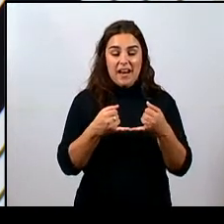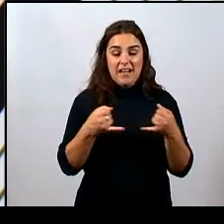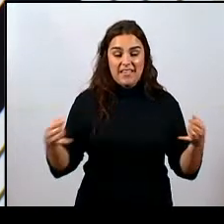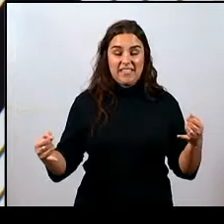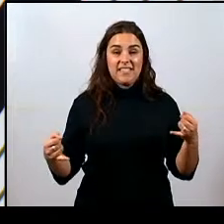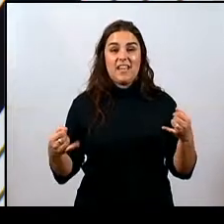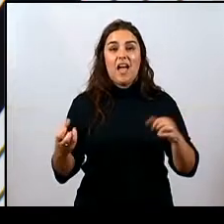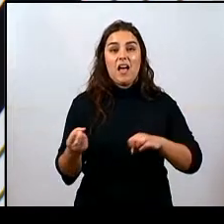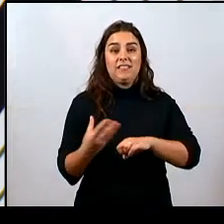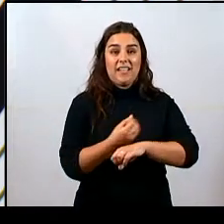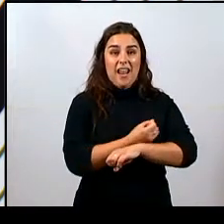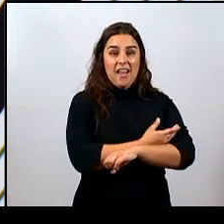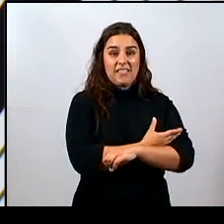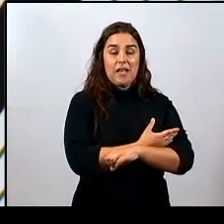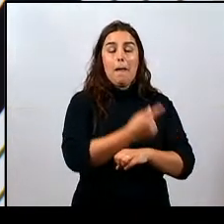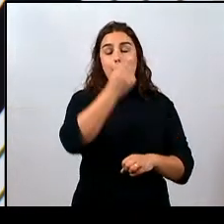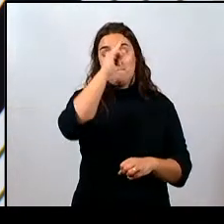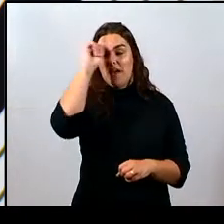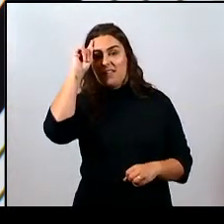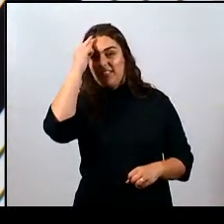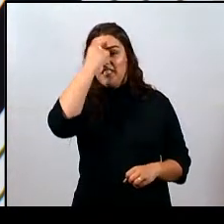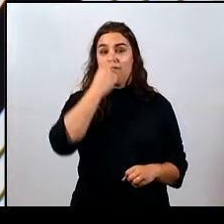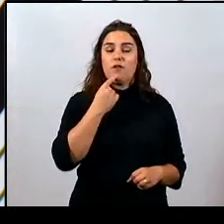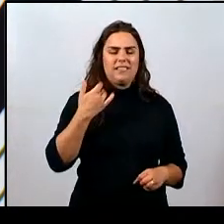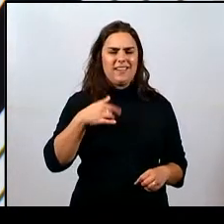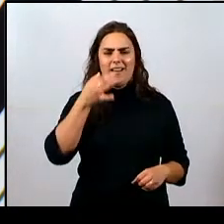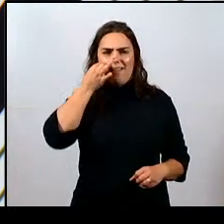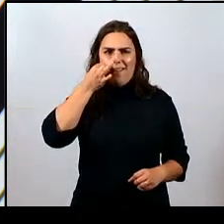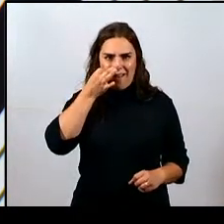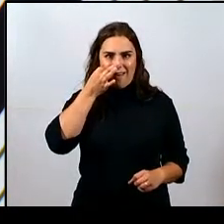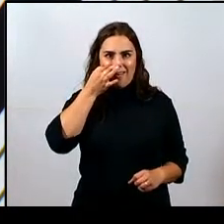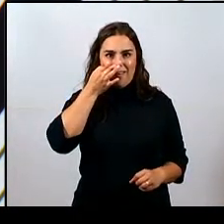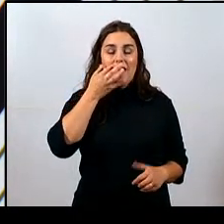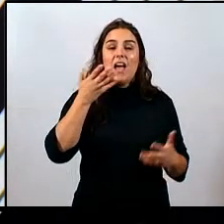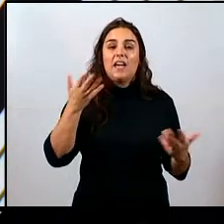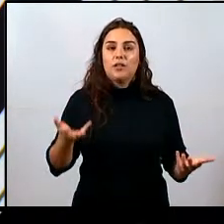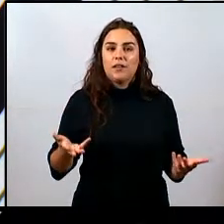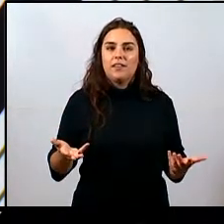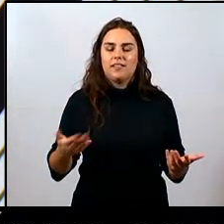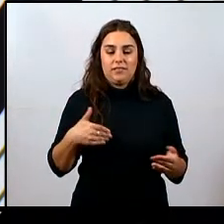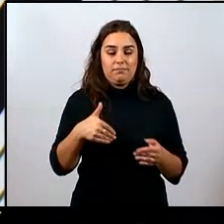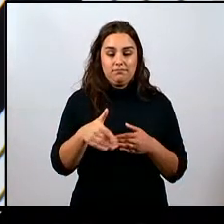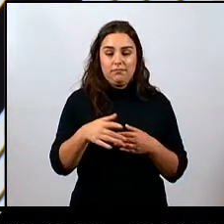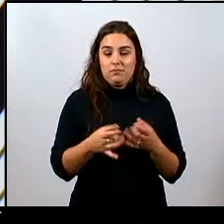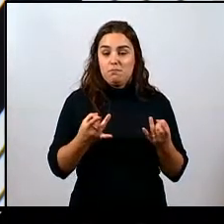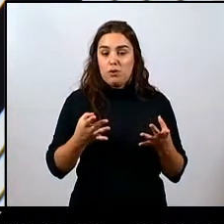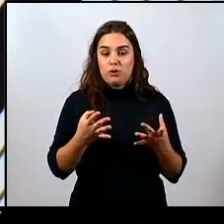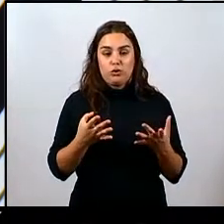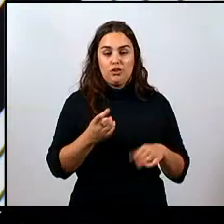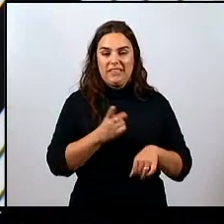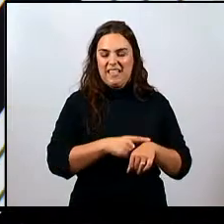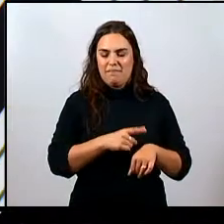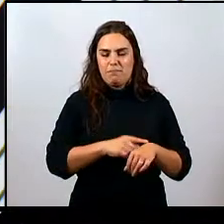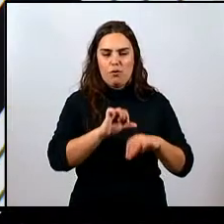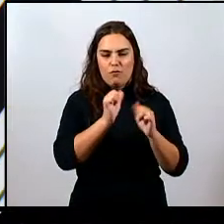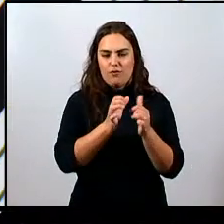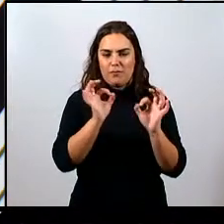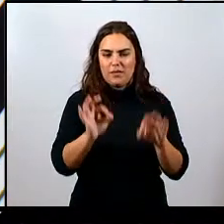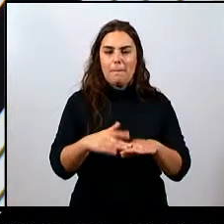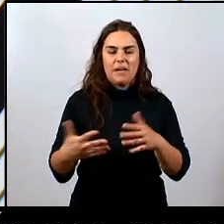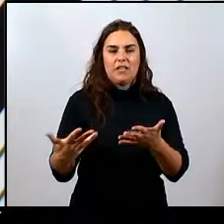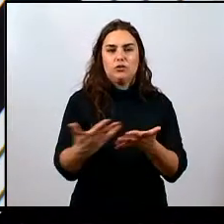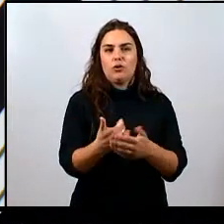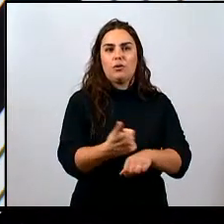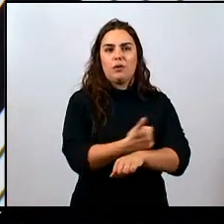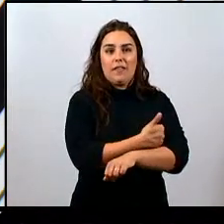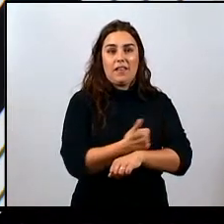velocidad Madrid-Lisboa sea una realidad y que esté en tiempo y forma al servicio de todos los ciudadanos,